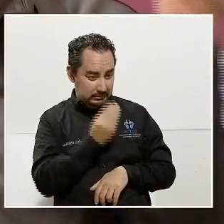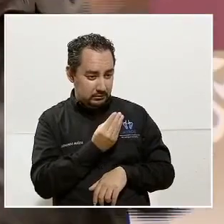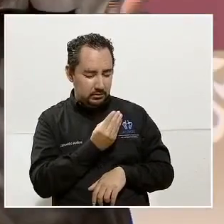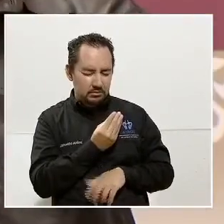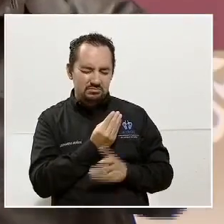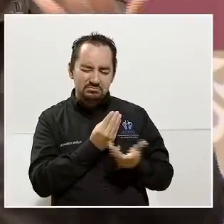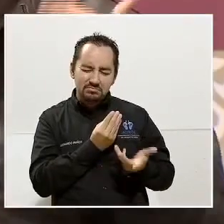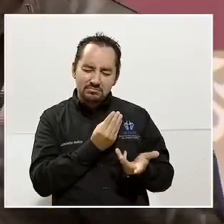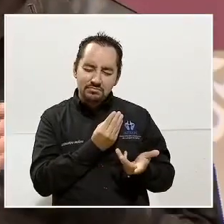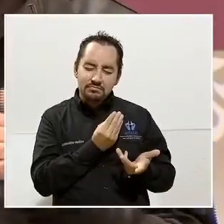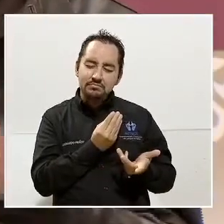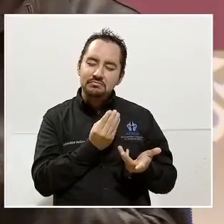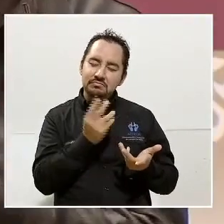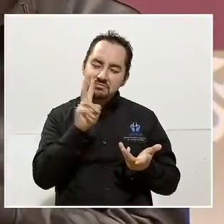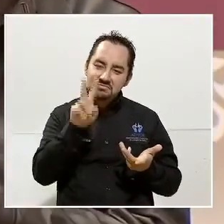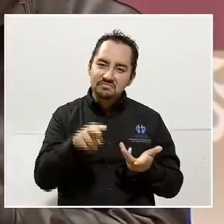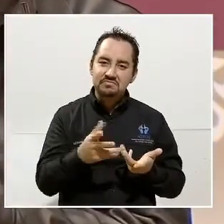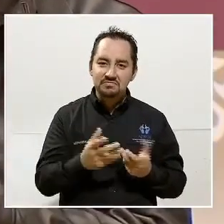va a dejar de ser